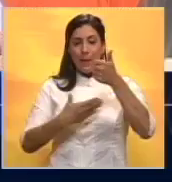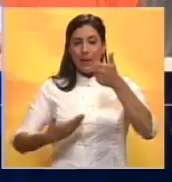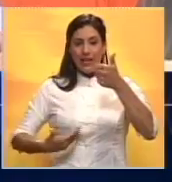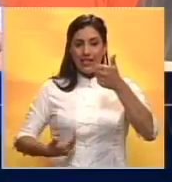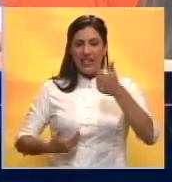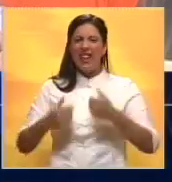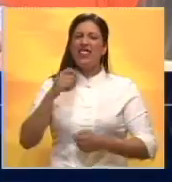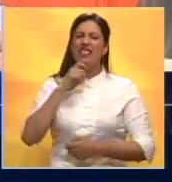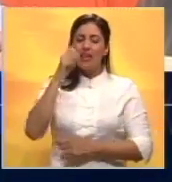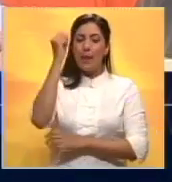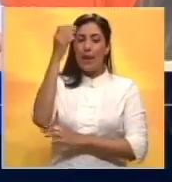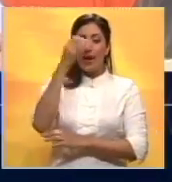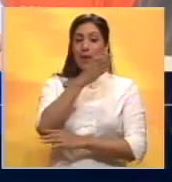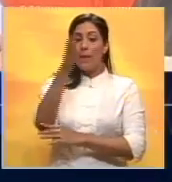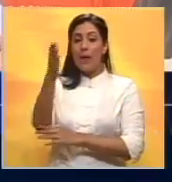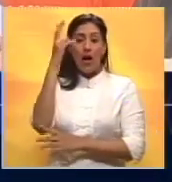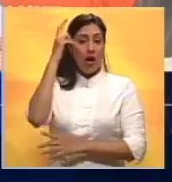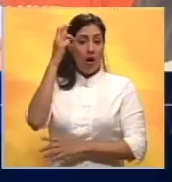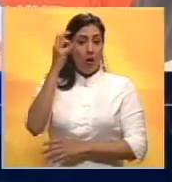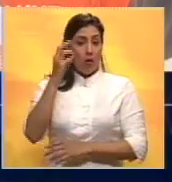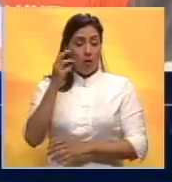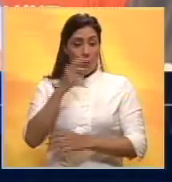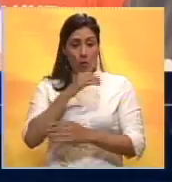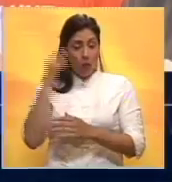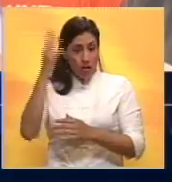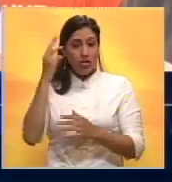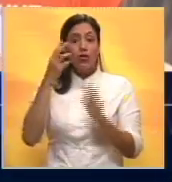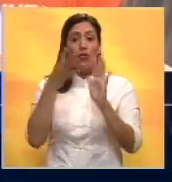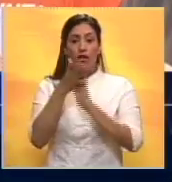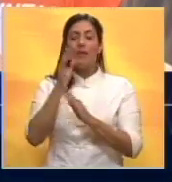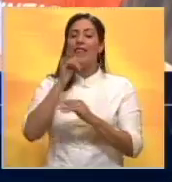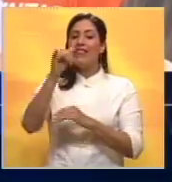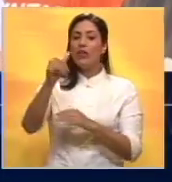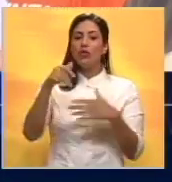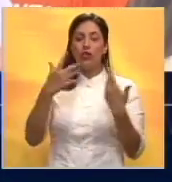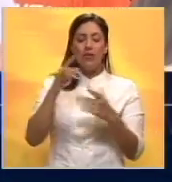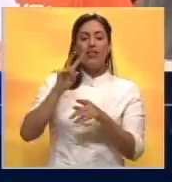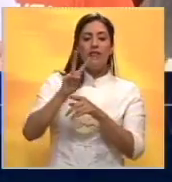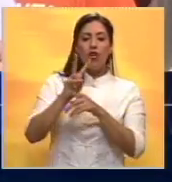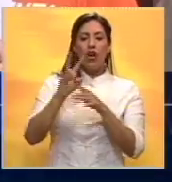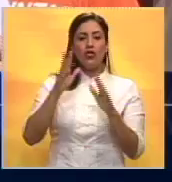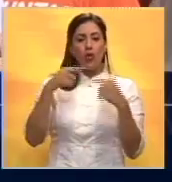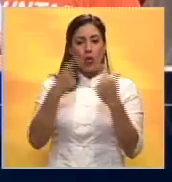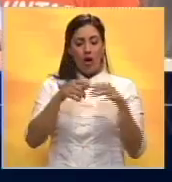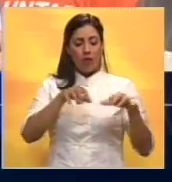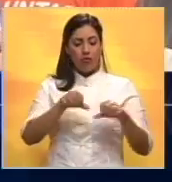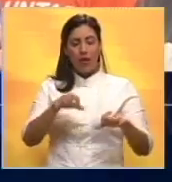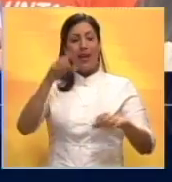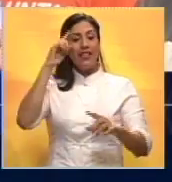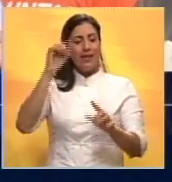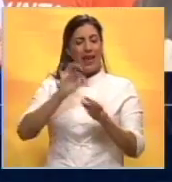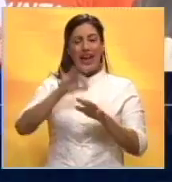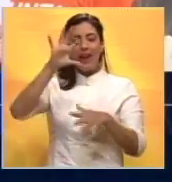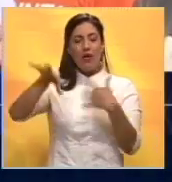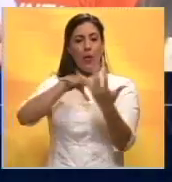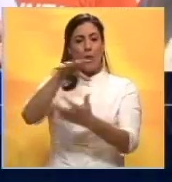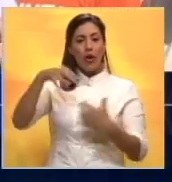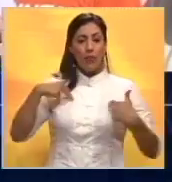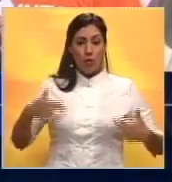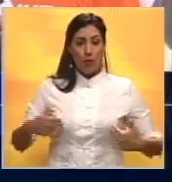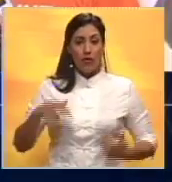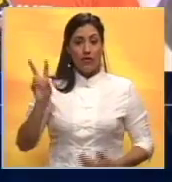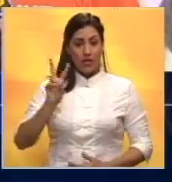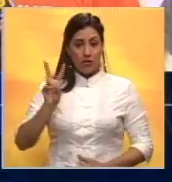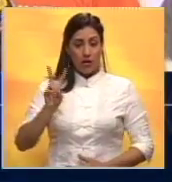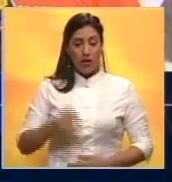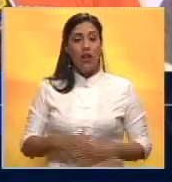Fredy Guevara a la ciudad de Washington tuvo como propósito denunciar la violación de la inmunidad parlamentaria y el agravamiento de la crisis humanitaria